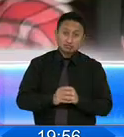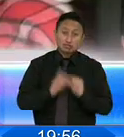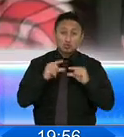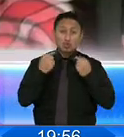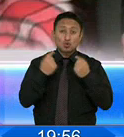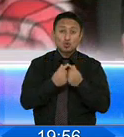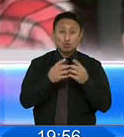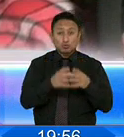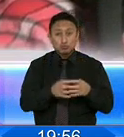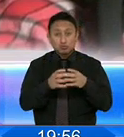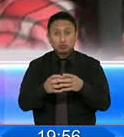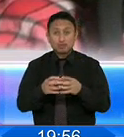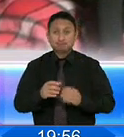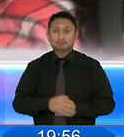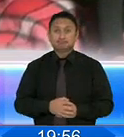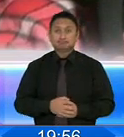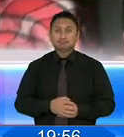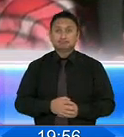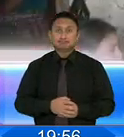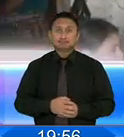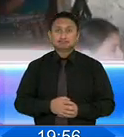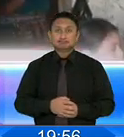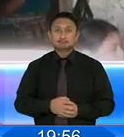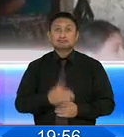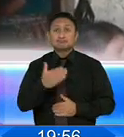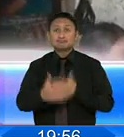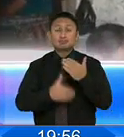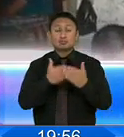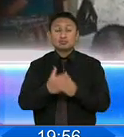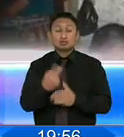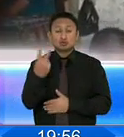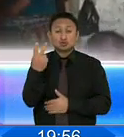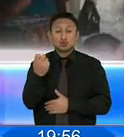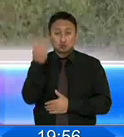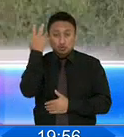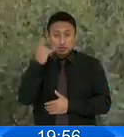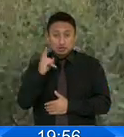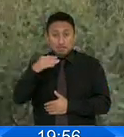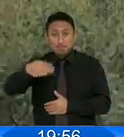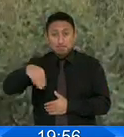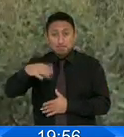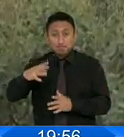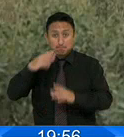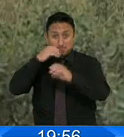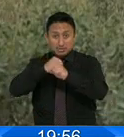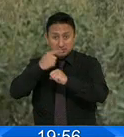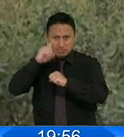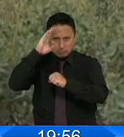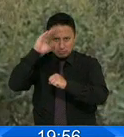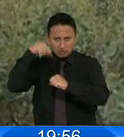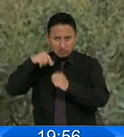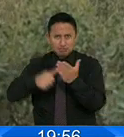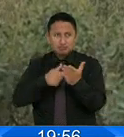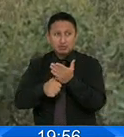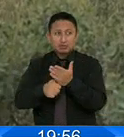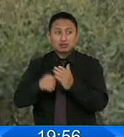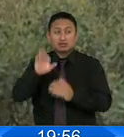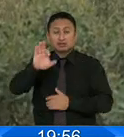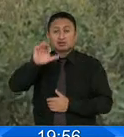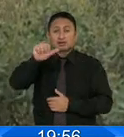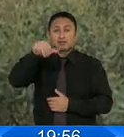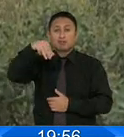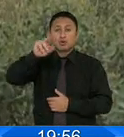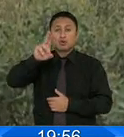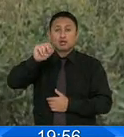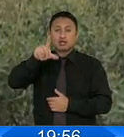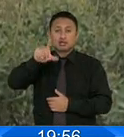de los 19. A su vez, 12 días después de la masacre, para el miércoles en la noche, la Policía Ministerial de Tamaulipas dio a